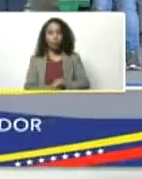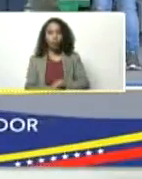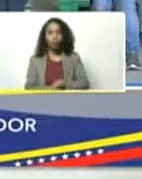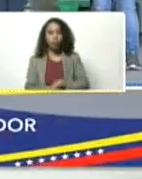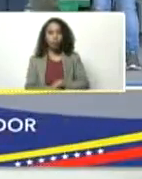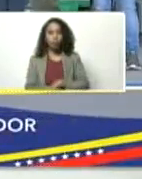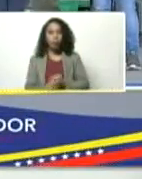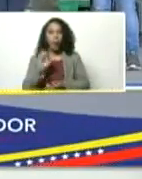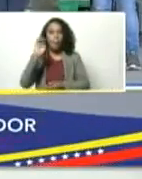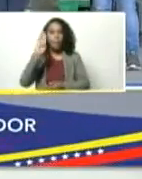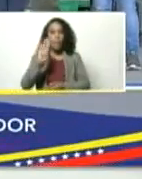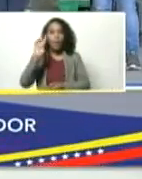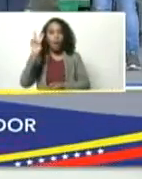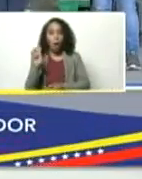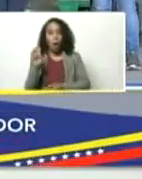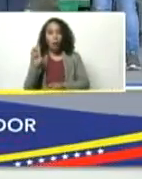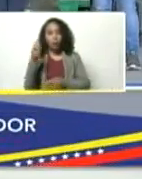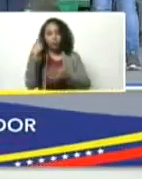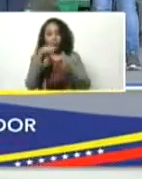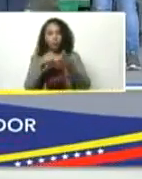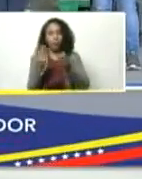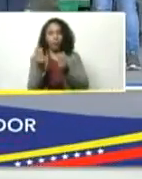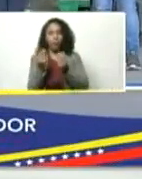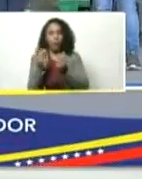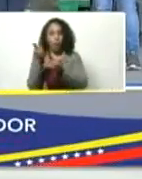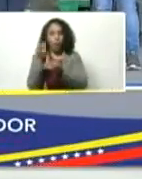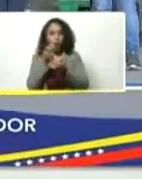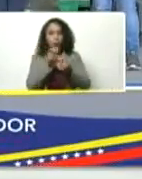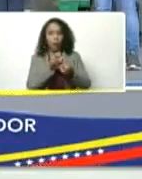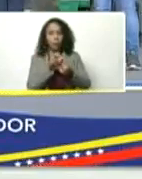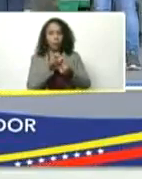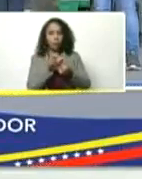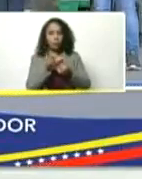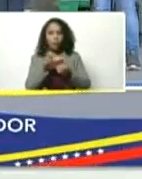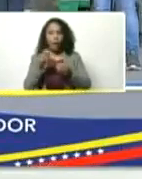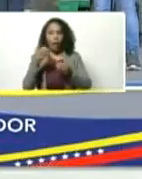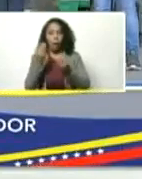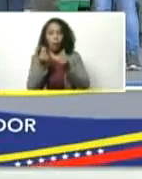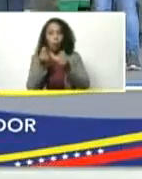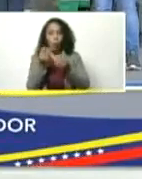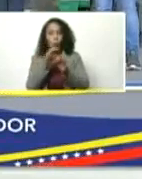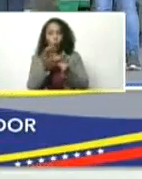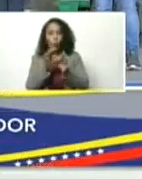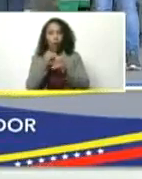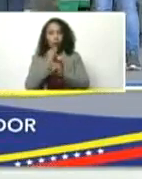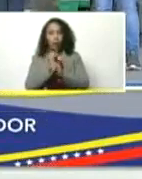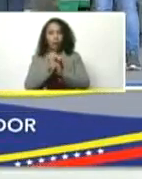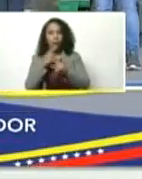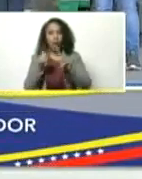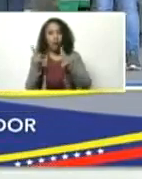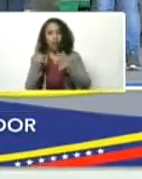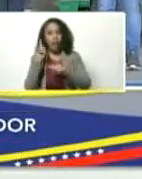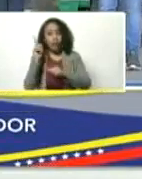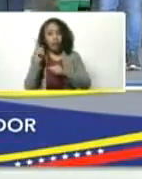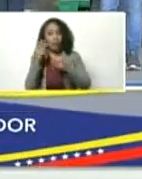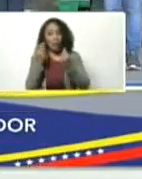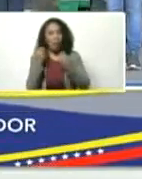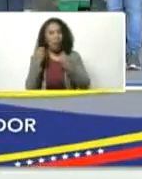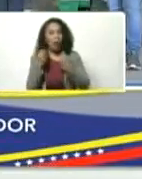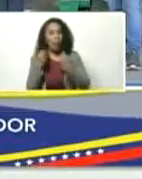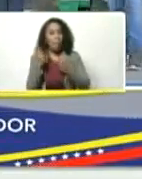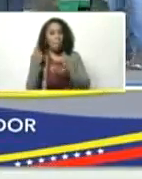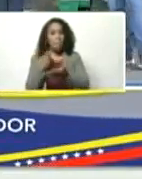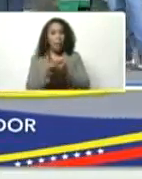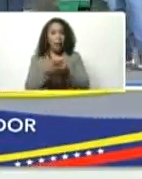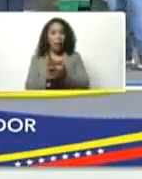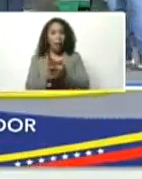bitcoin, ethereum, te entra platica en monedas y criptomonedas. ¿Y para qué es la platica? Para dos cosas, para pagar tus